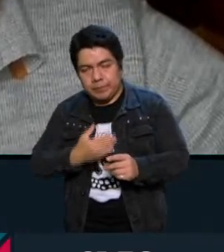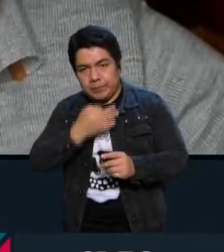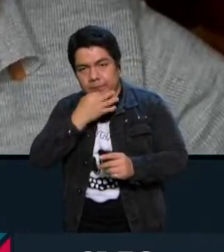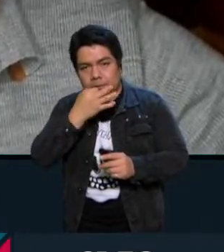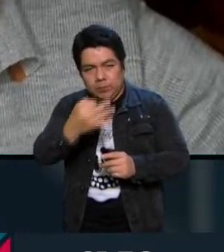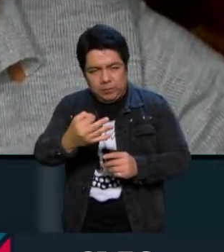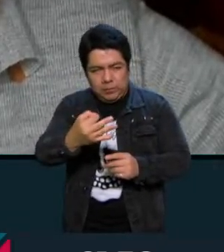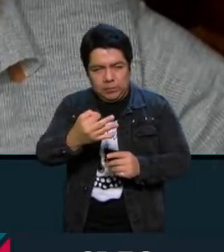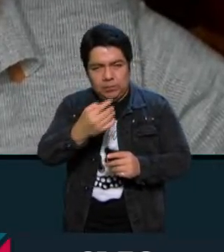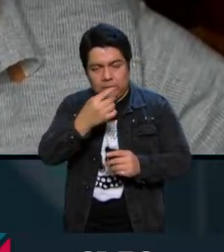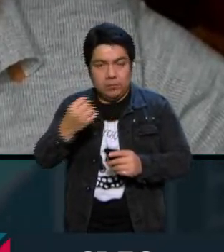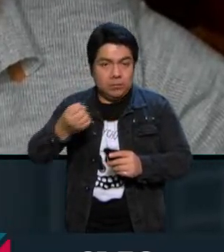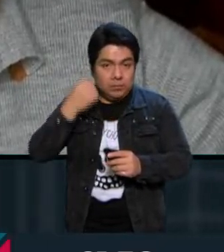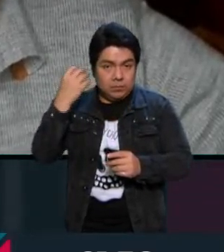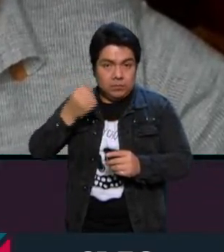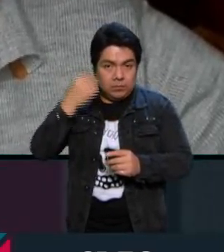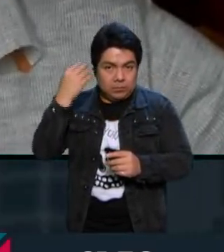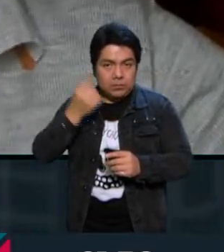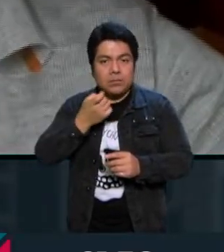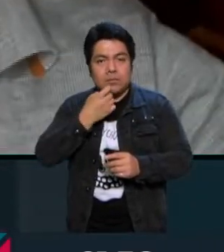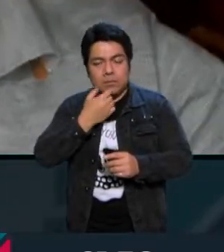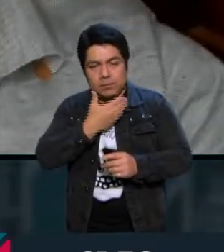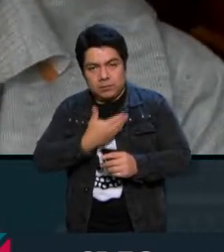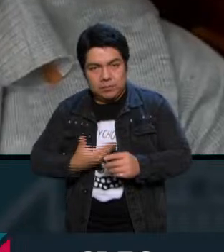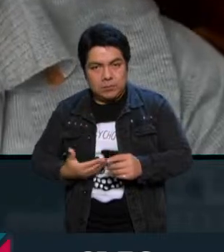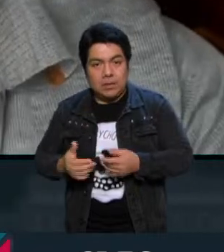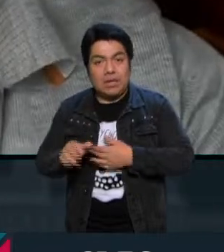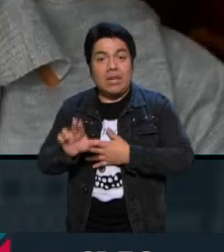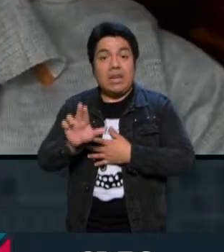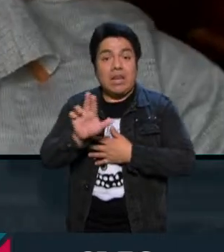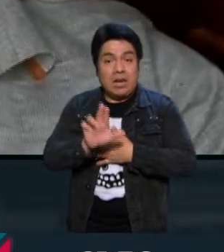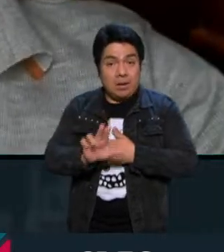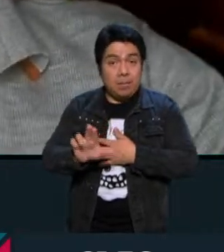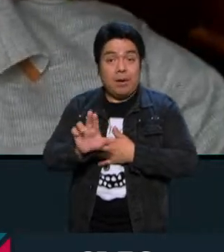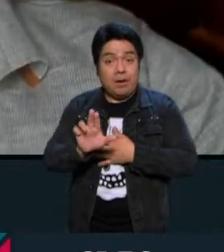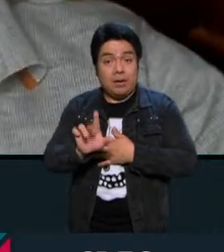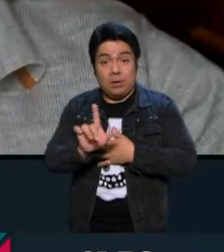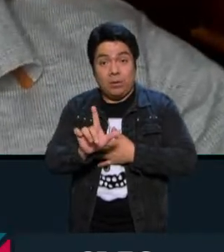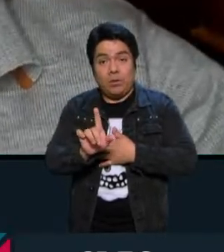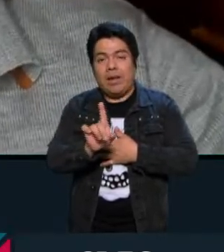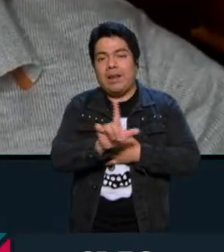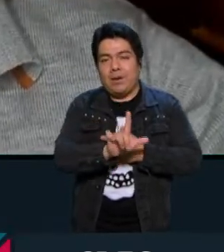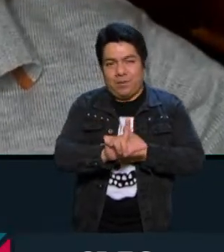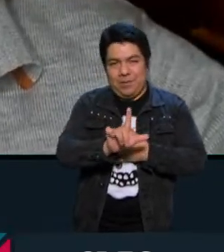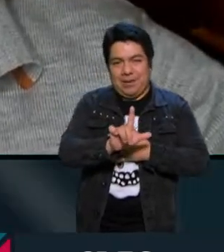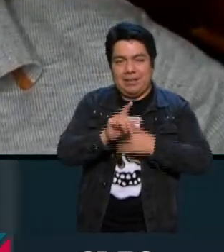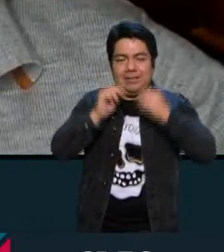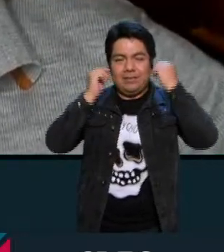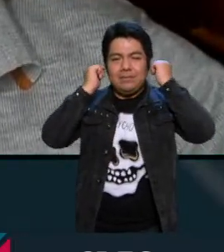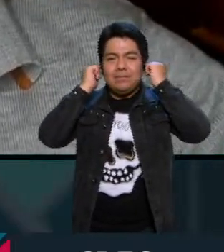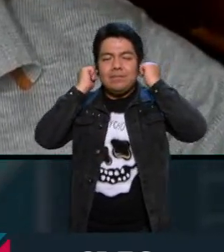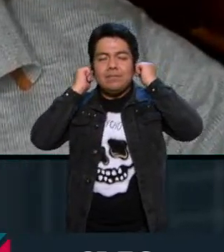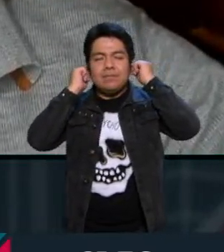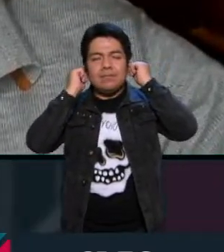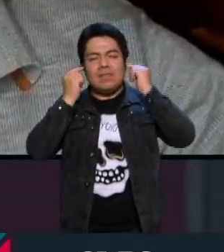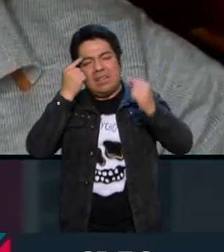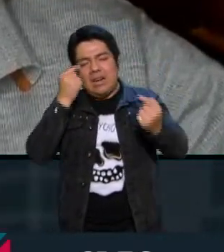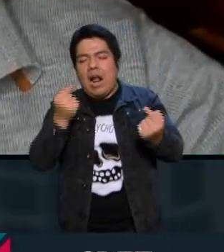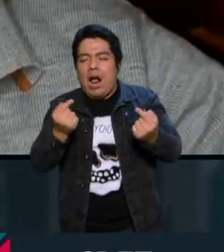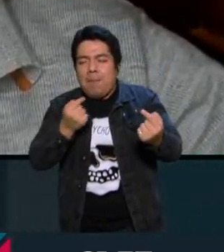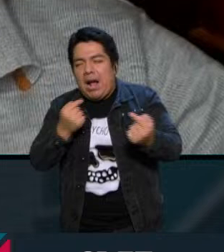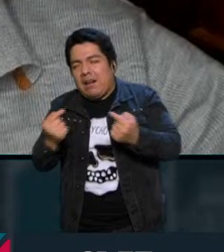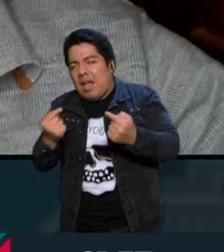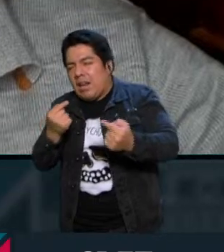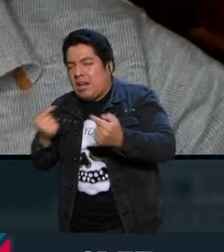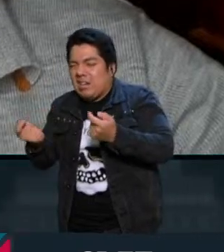en la conferencia matutina, conferencia mañanera del martes. No lo hace el lunes, a pesar de que todos los dimes y diretes y el